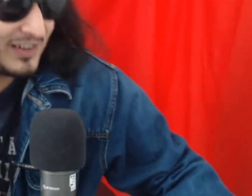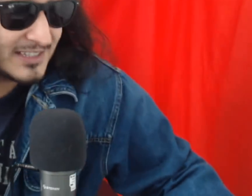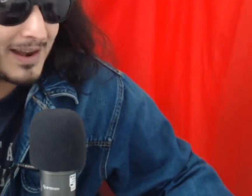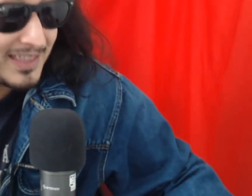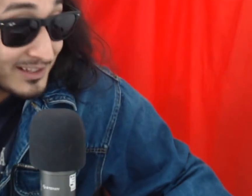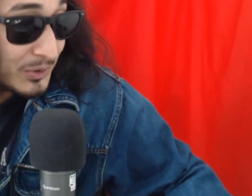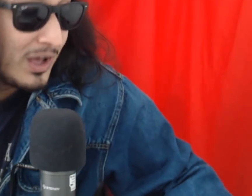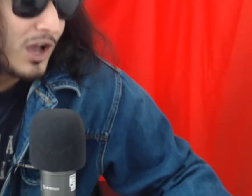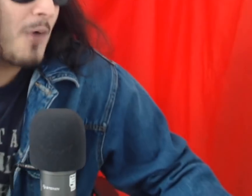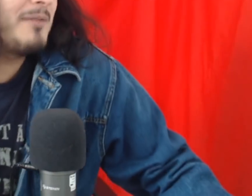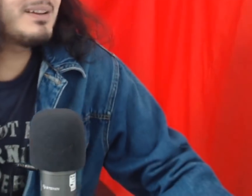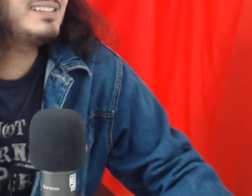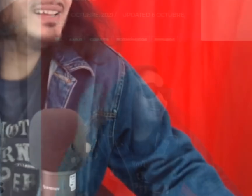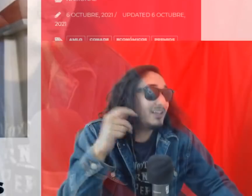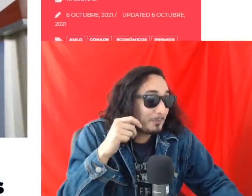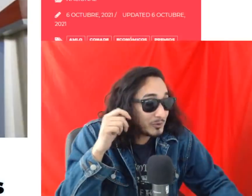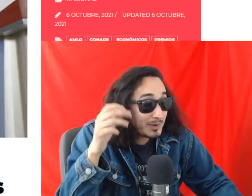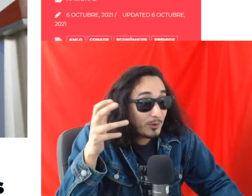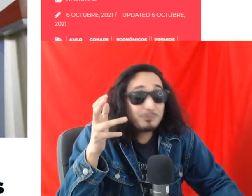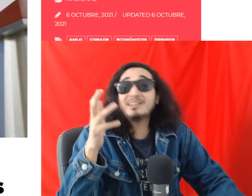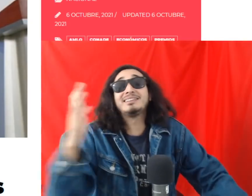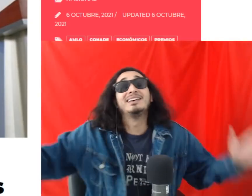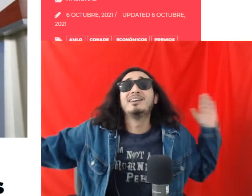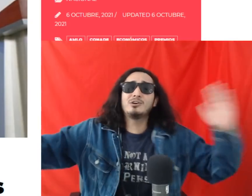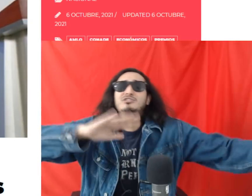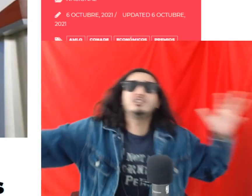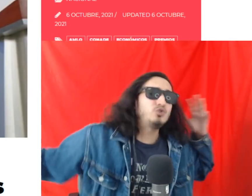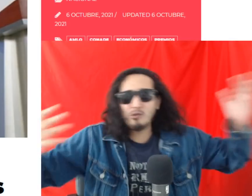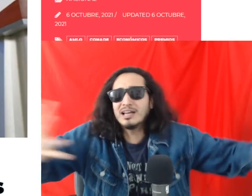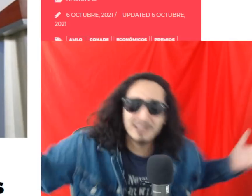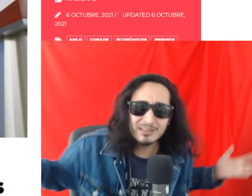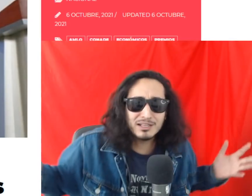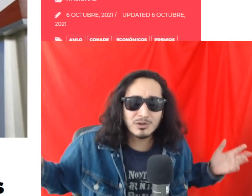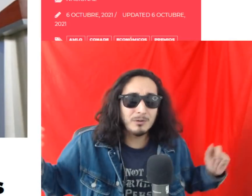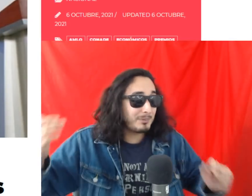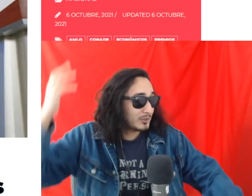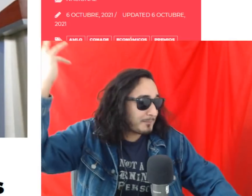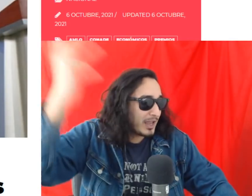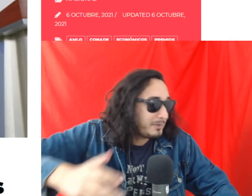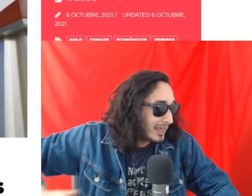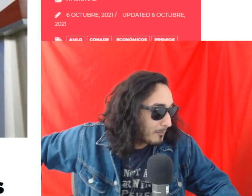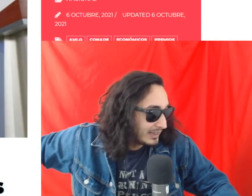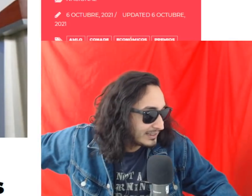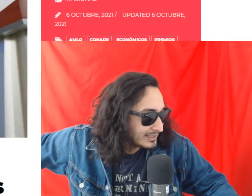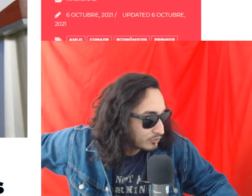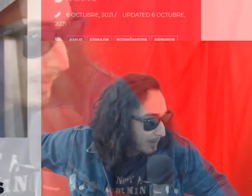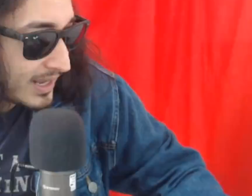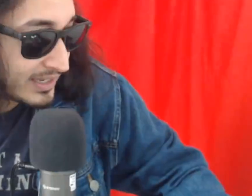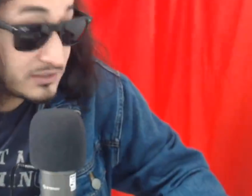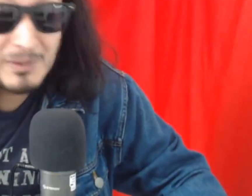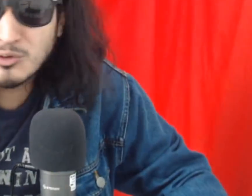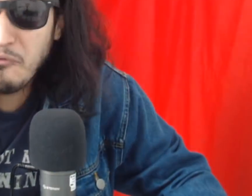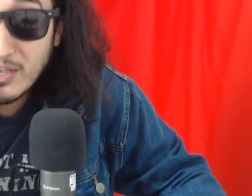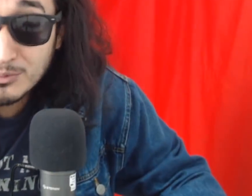Humados y felices, te hablaré de eso, como el presidente López Obrador, pues, con chalos atletas, compa, te voy a poner el video, maldita sea, yo soy